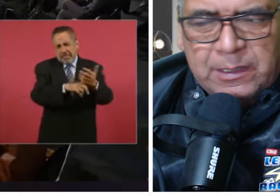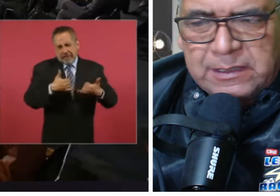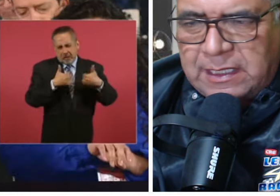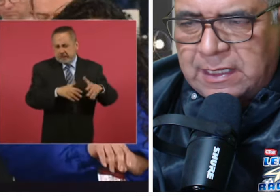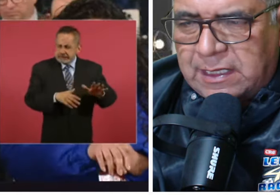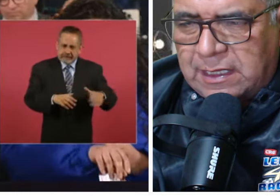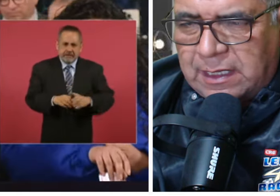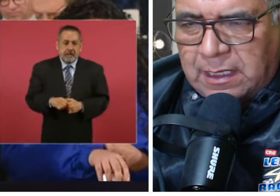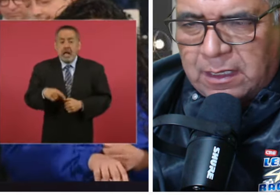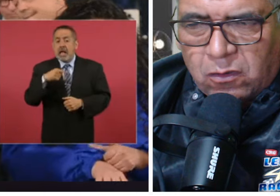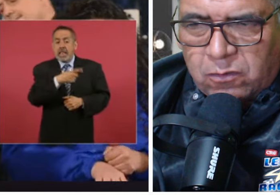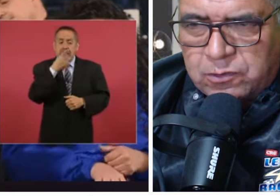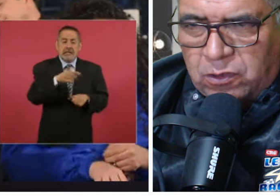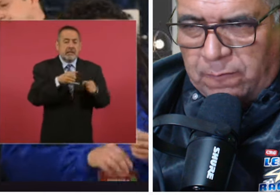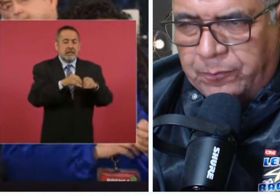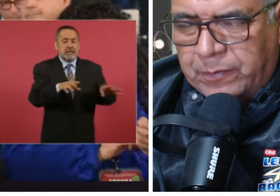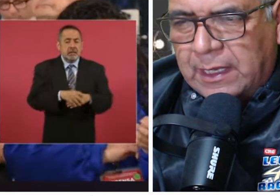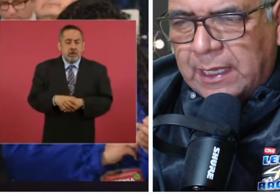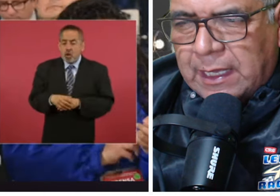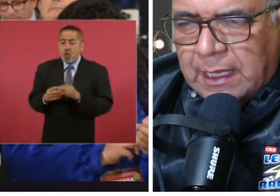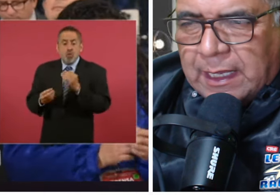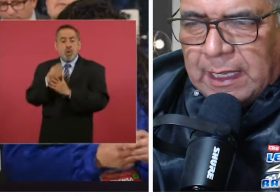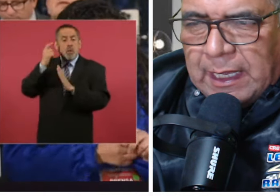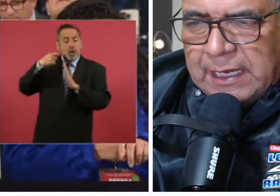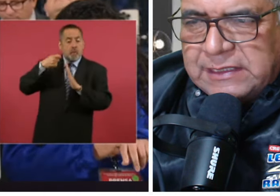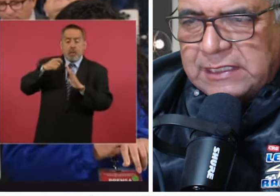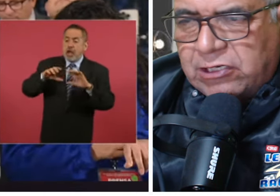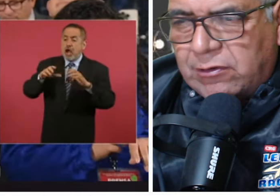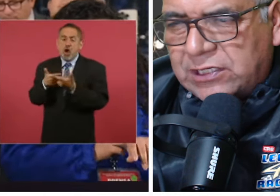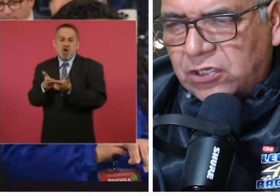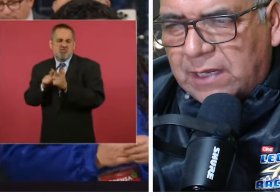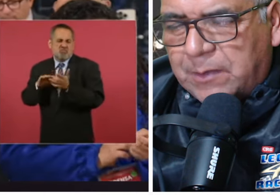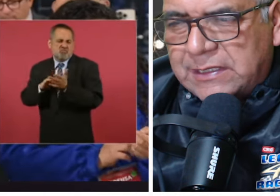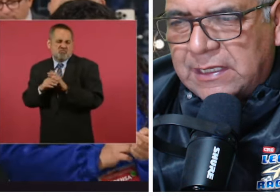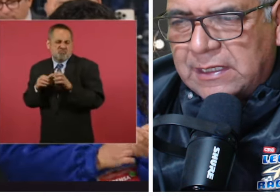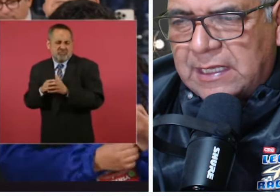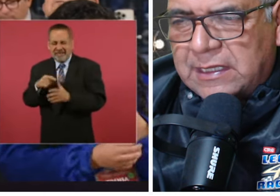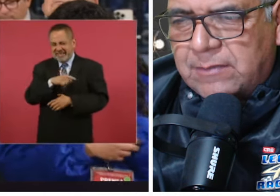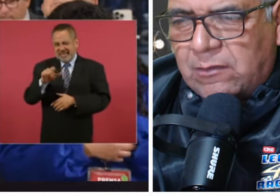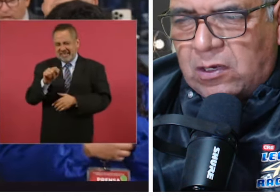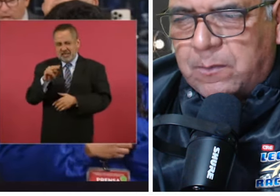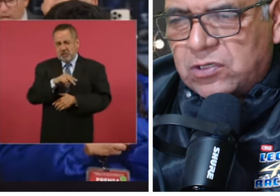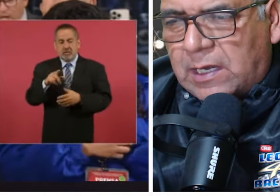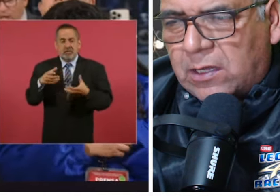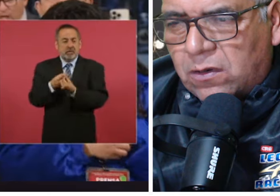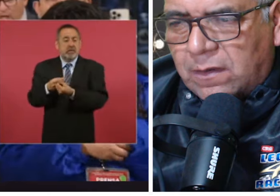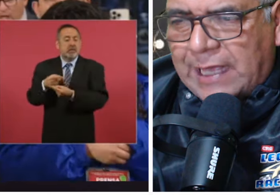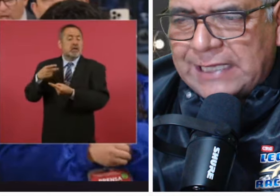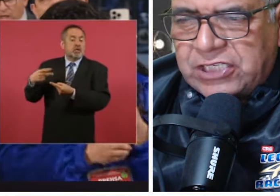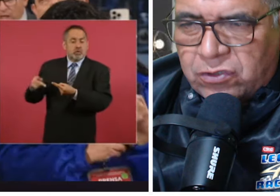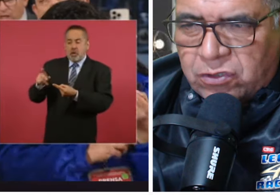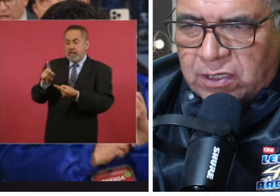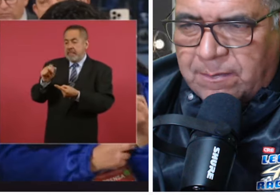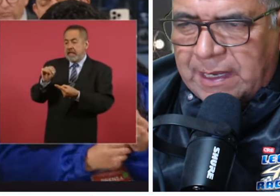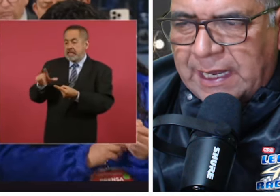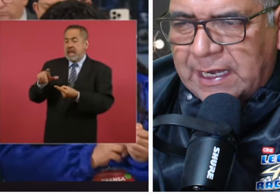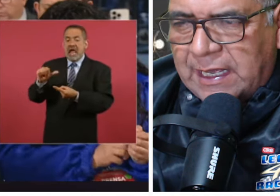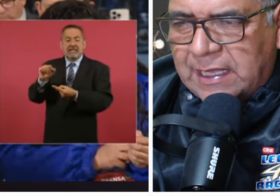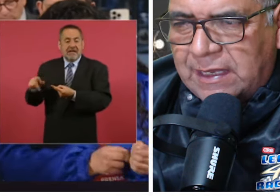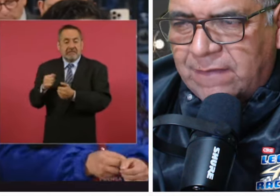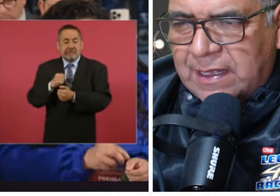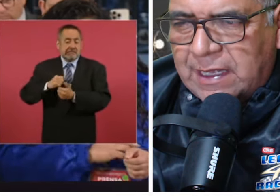del presidente de corrupción. En esta situación, el presidente Andrés Manuel López Obrador reaccionó de